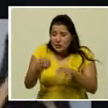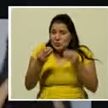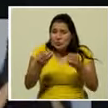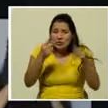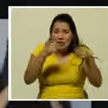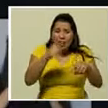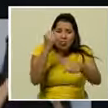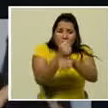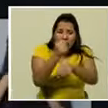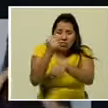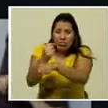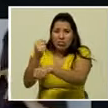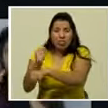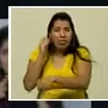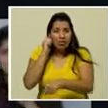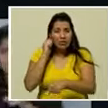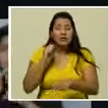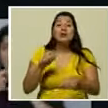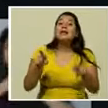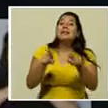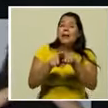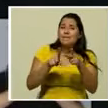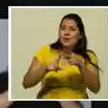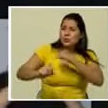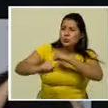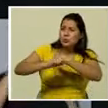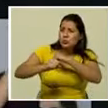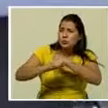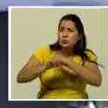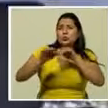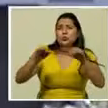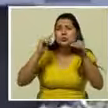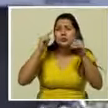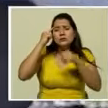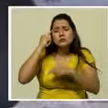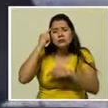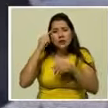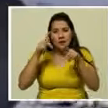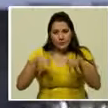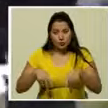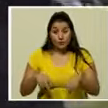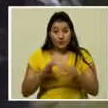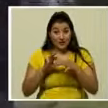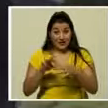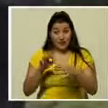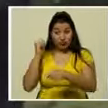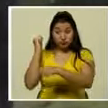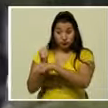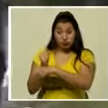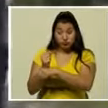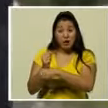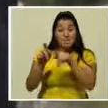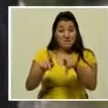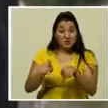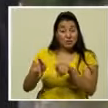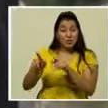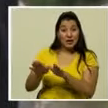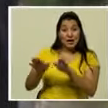doméstica, así como de campañas de conciencia a la ciudadanía. En cuanto a los homicidios, el mandatario destacó la tendencia